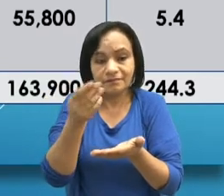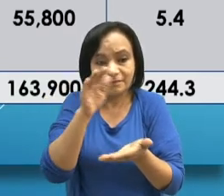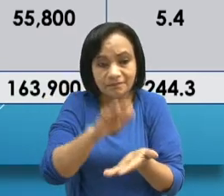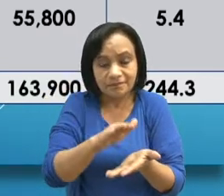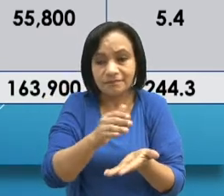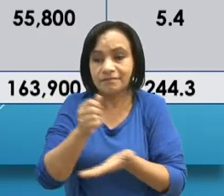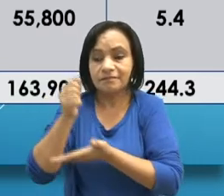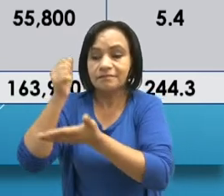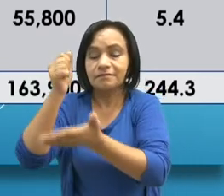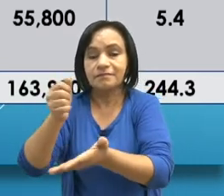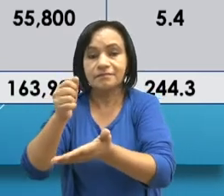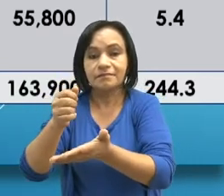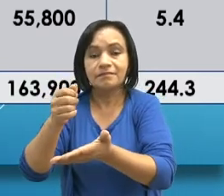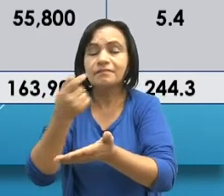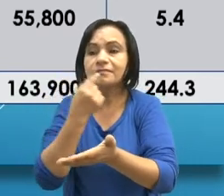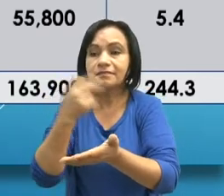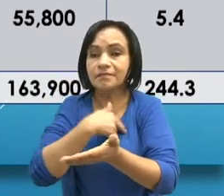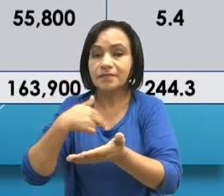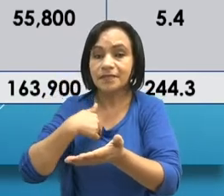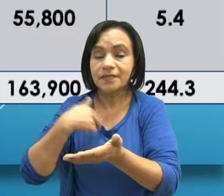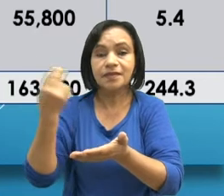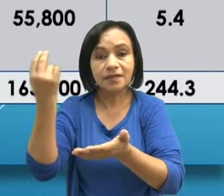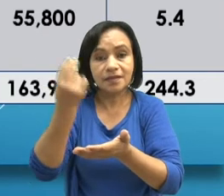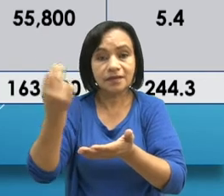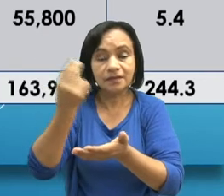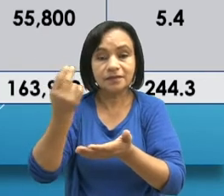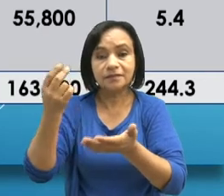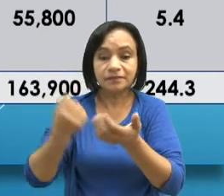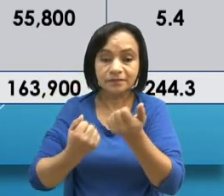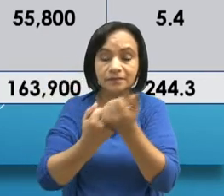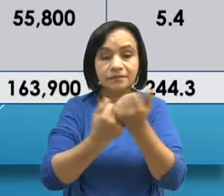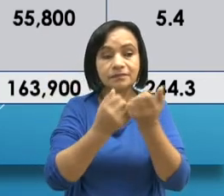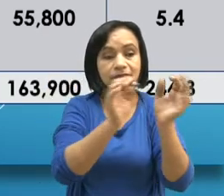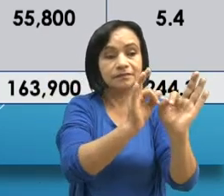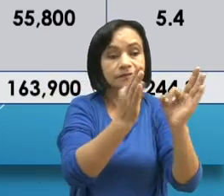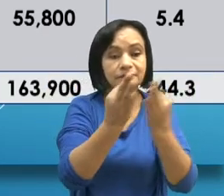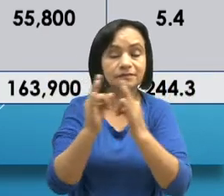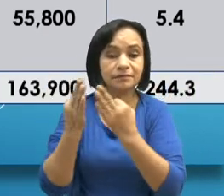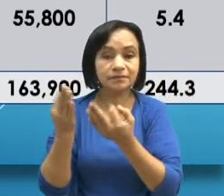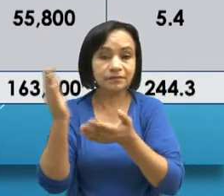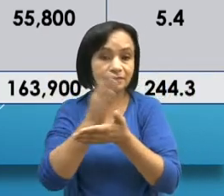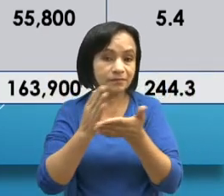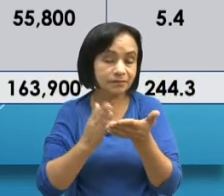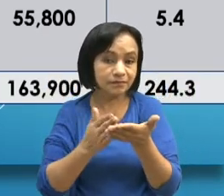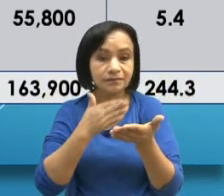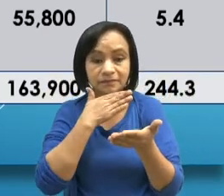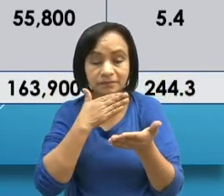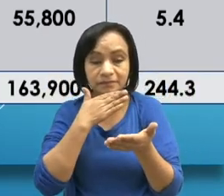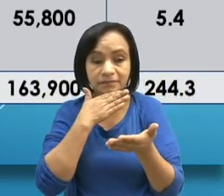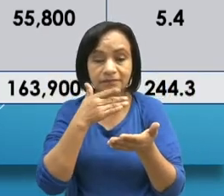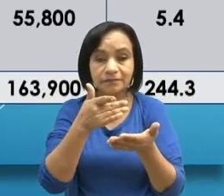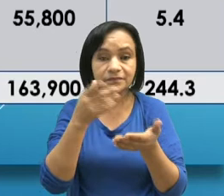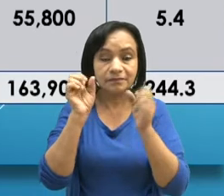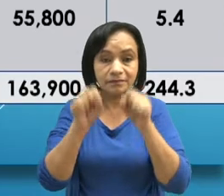que se ahorraron y se les propuso a la fuente financiera su utilización para apoyar a familias con algunas dificultades financieras